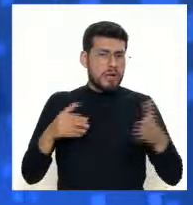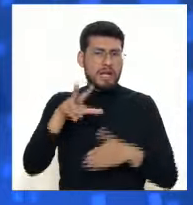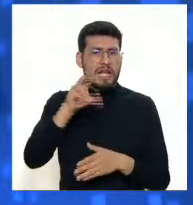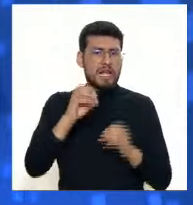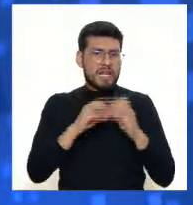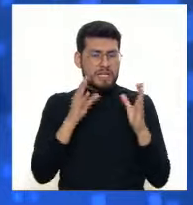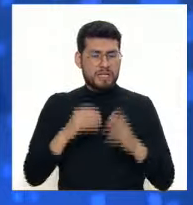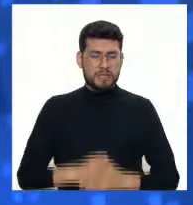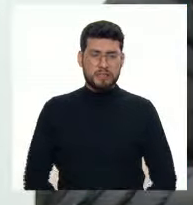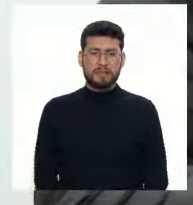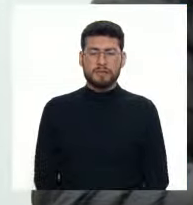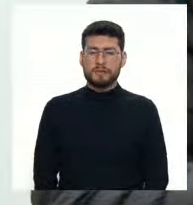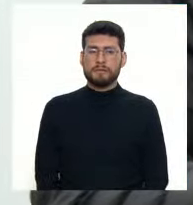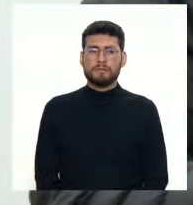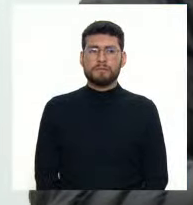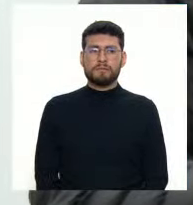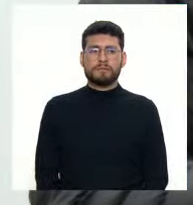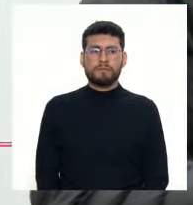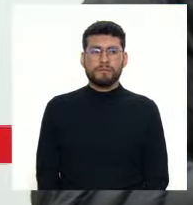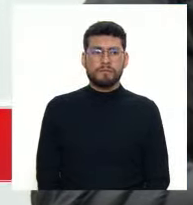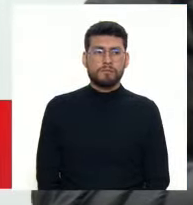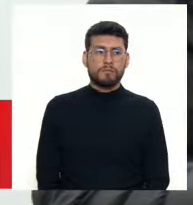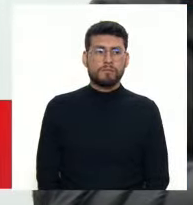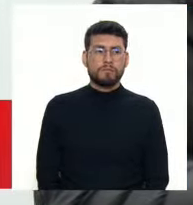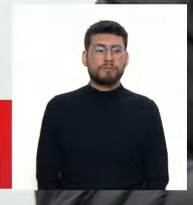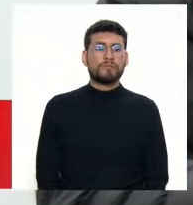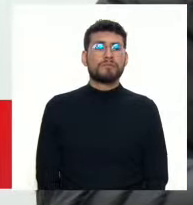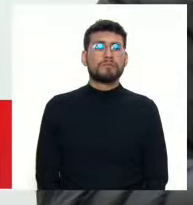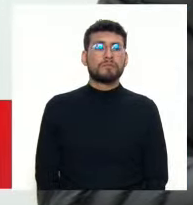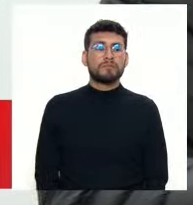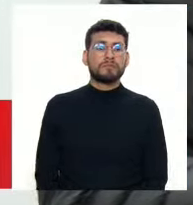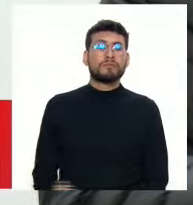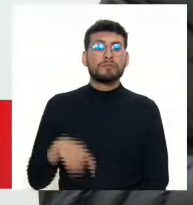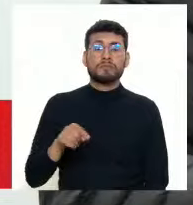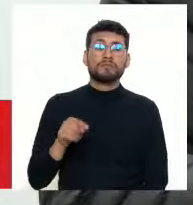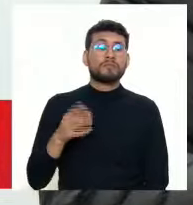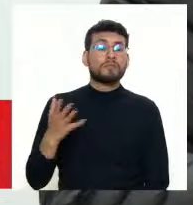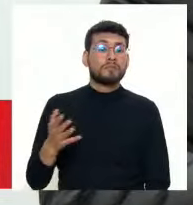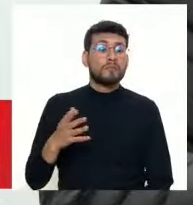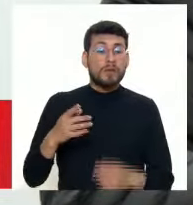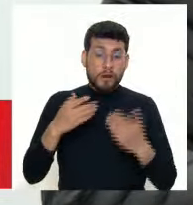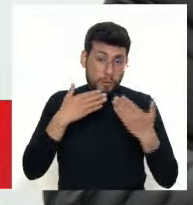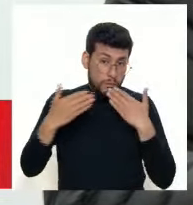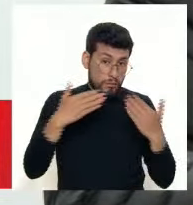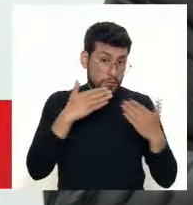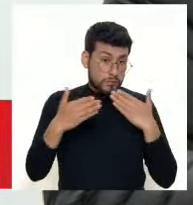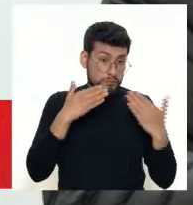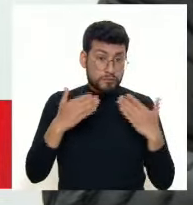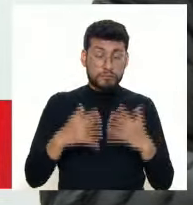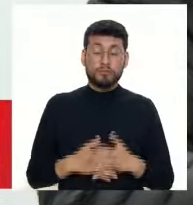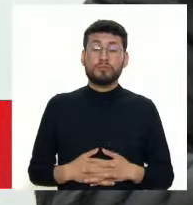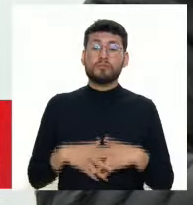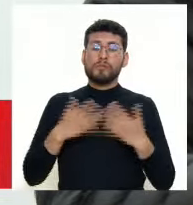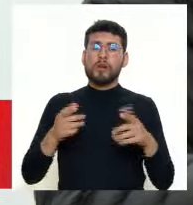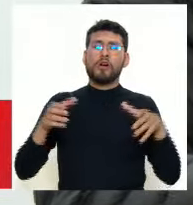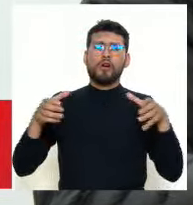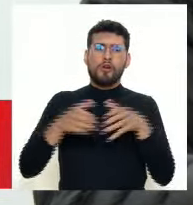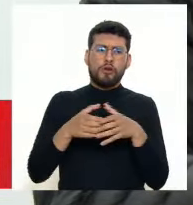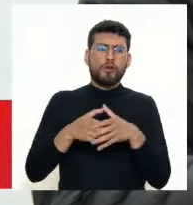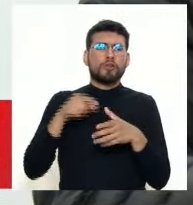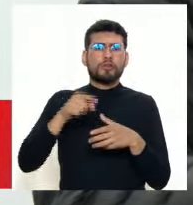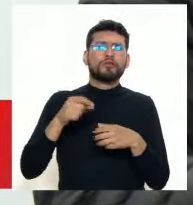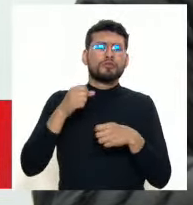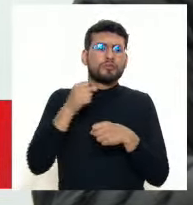30 días hábiles. El diálogo social va a instalarse en la Comisión